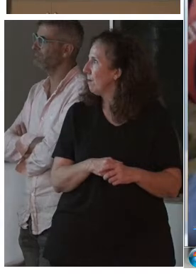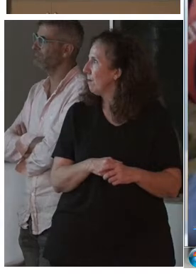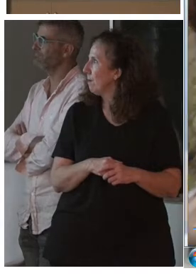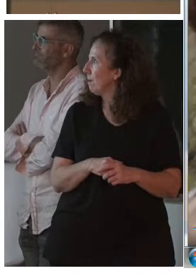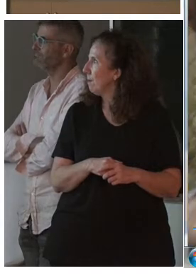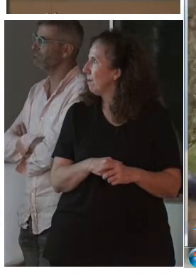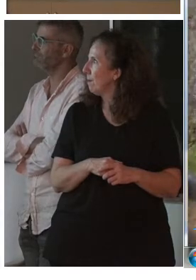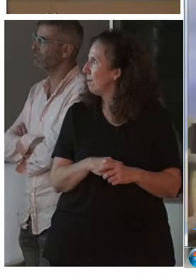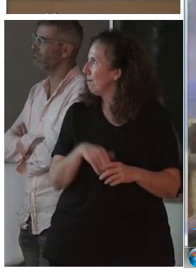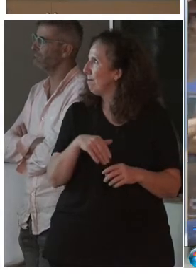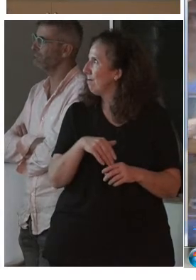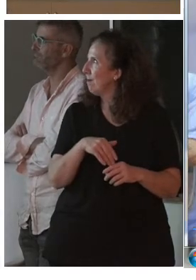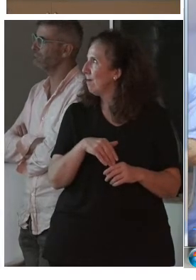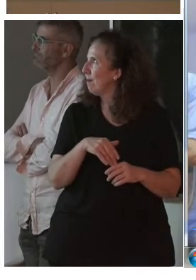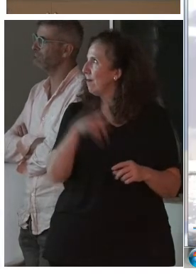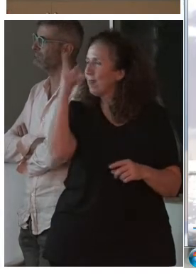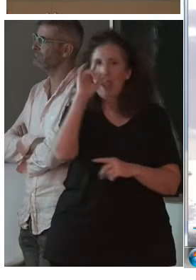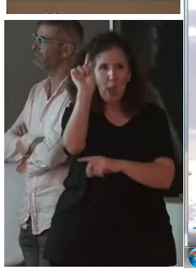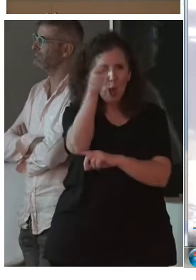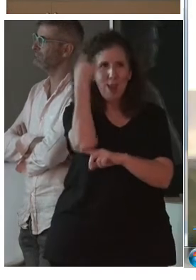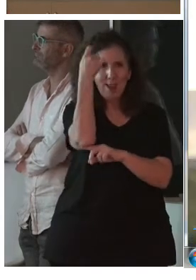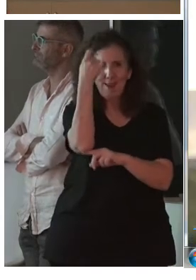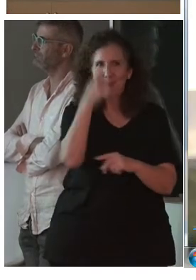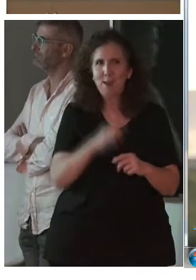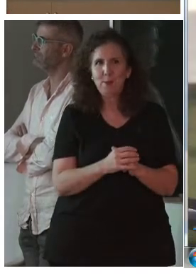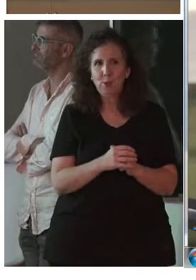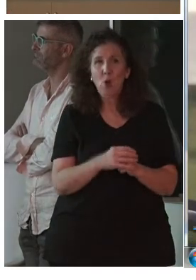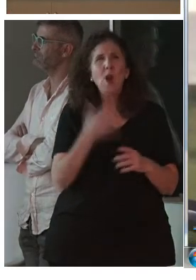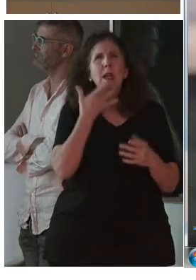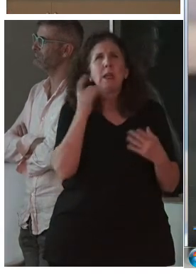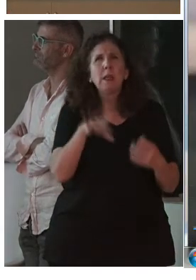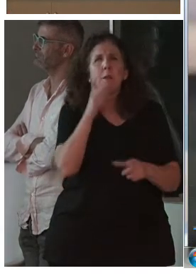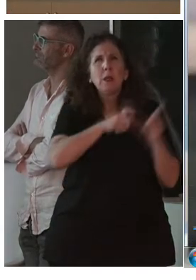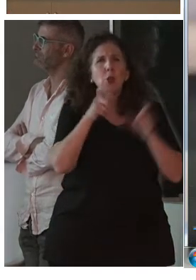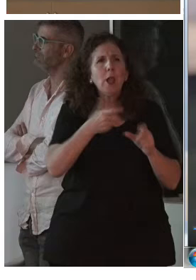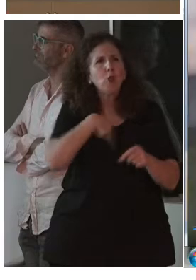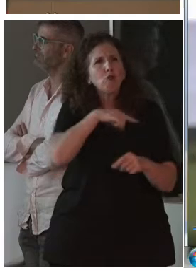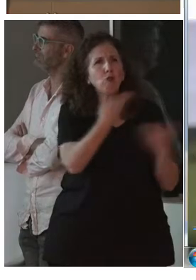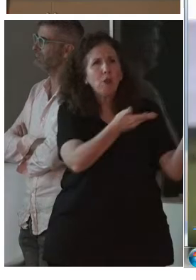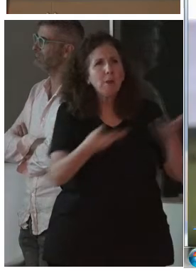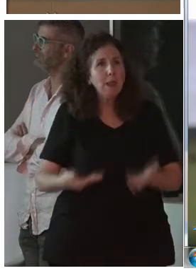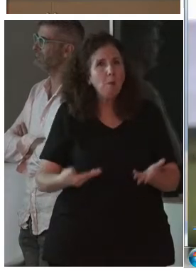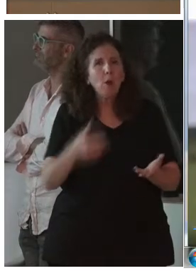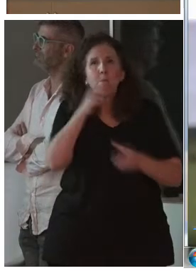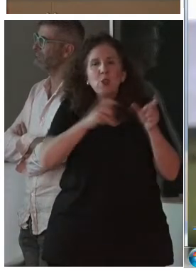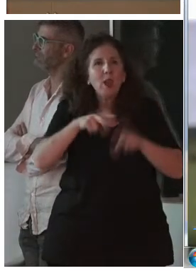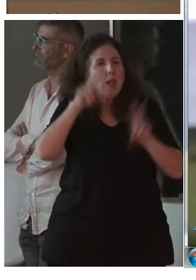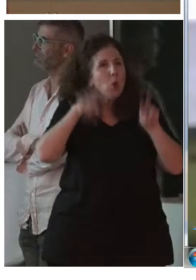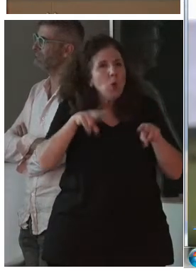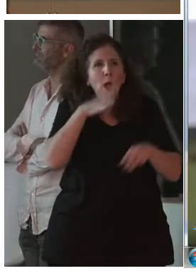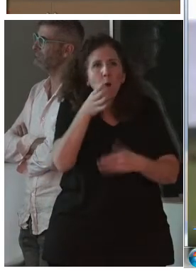paramos. Lo logramos. ¿Y cuáles son las personas que nosotros invitamos a este proyecto? Fue las personas que, dado su discapacidad, no han cambiado su